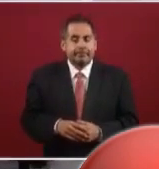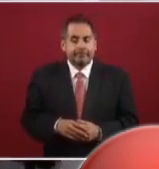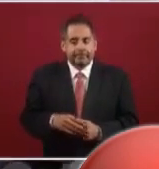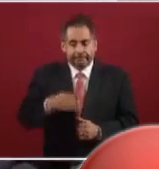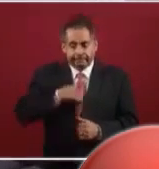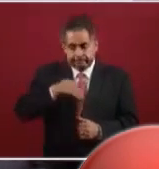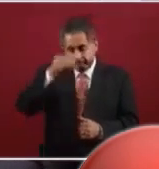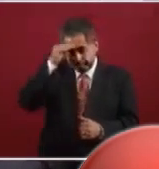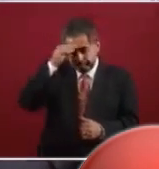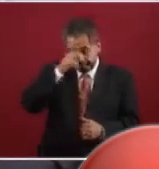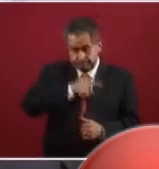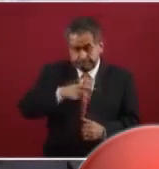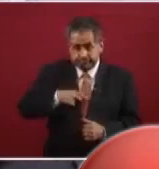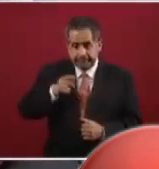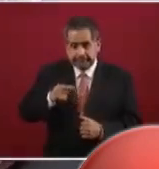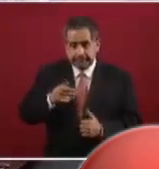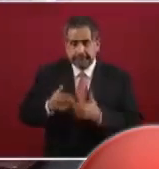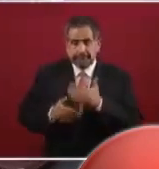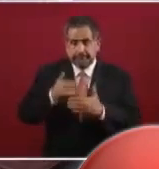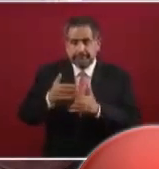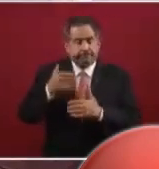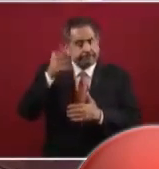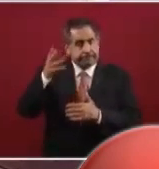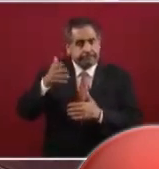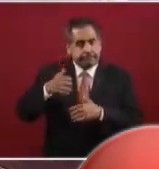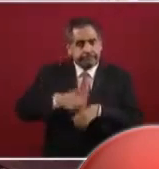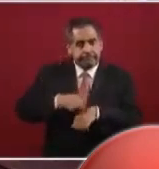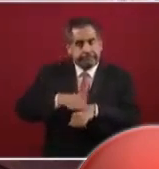tenemos que remontar